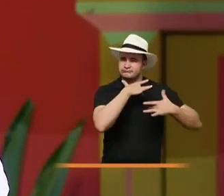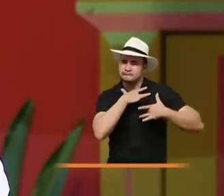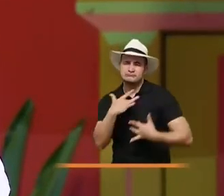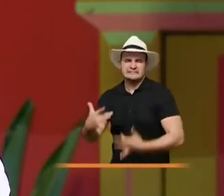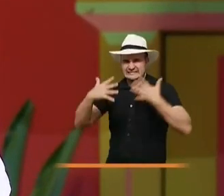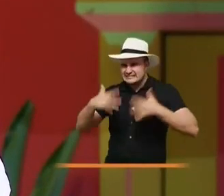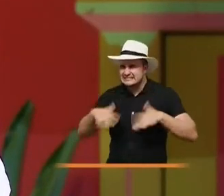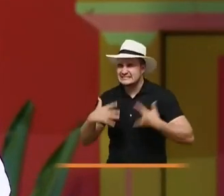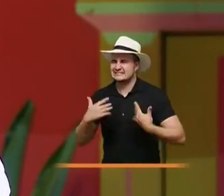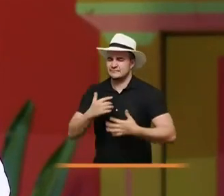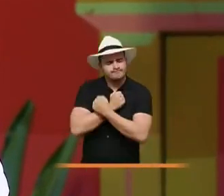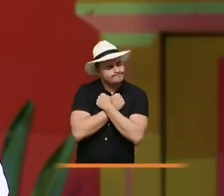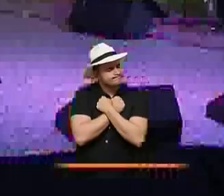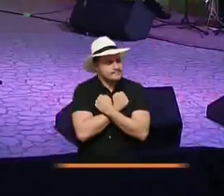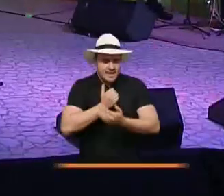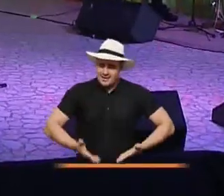reconfortar